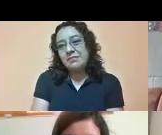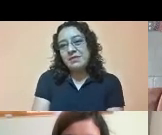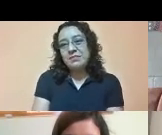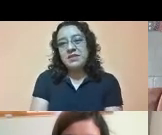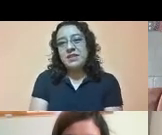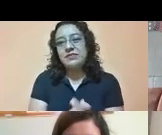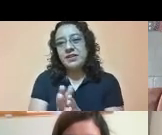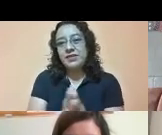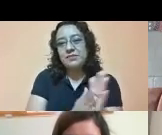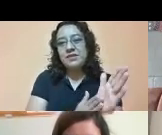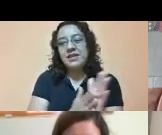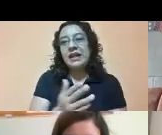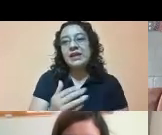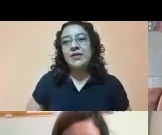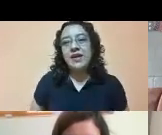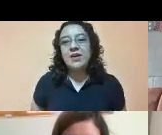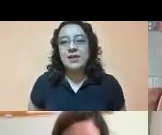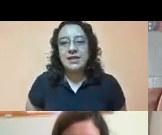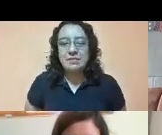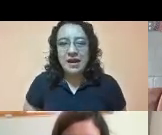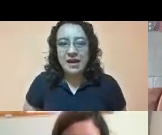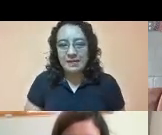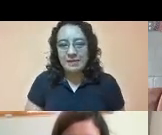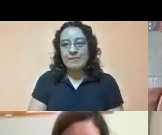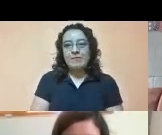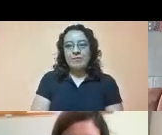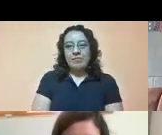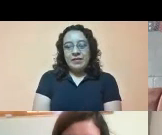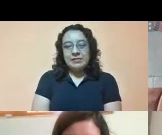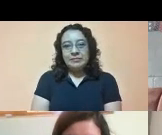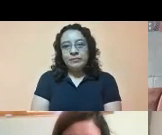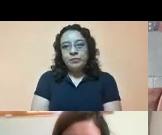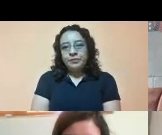terminé también muy satisfactoriamente y retorné a Guatemala.